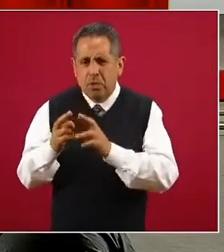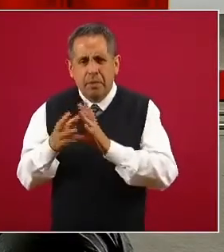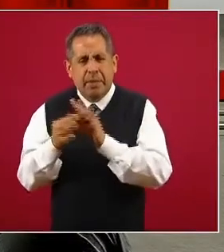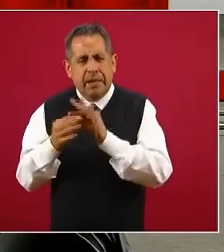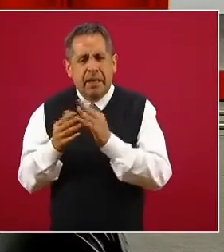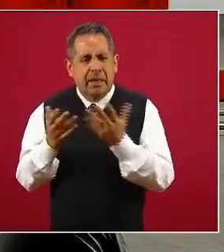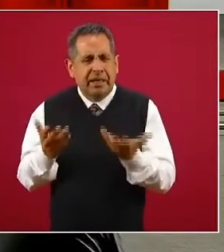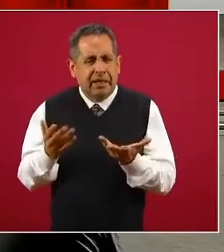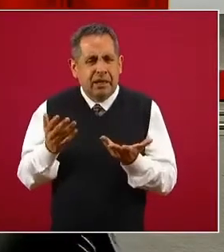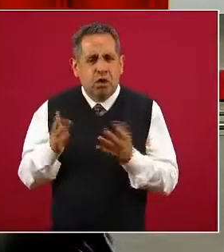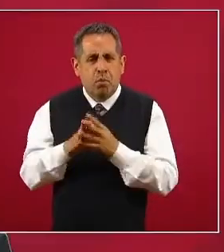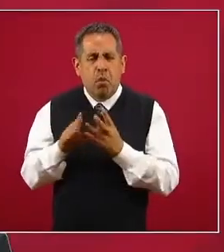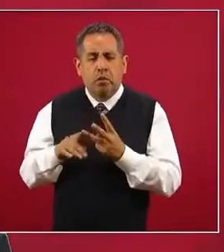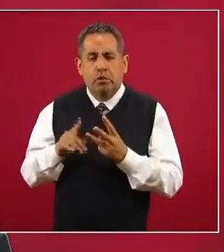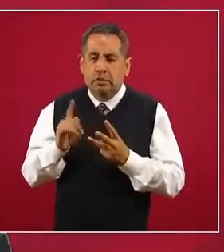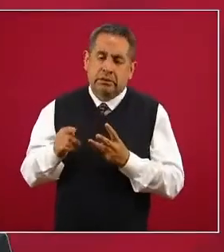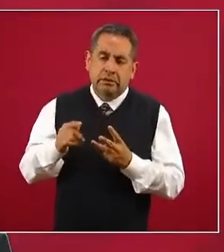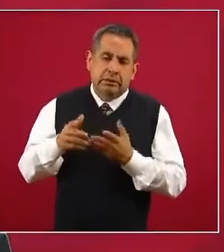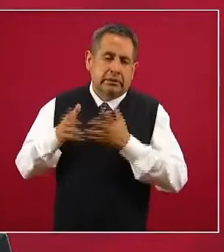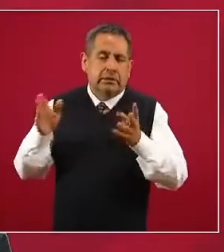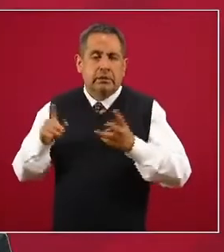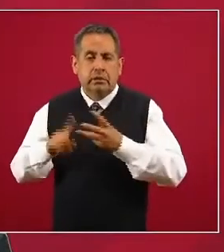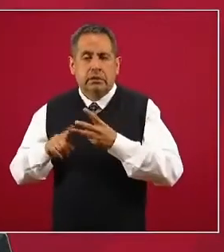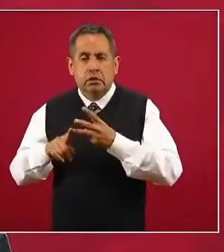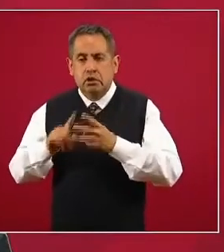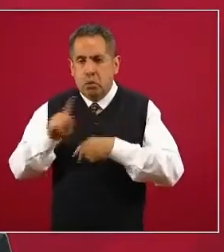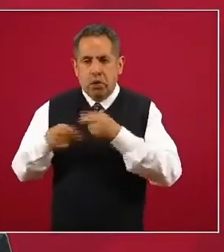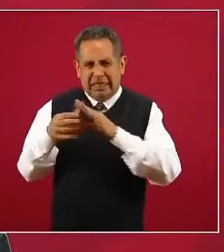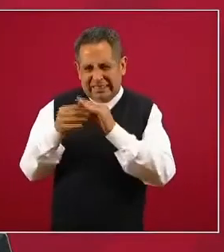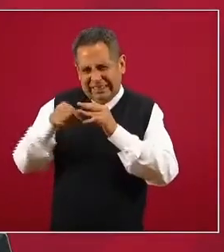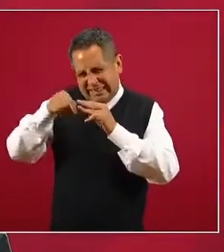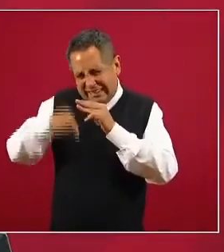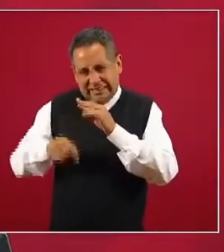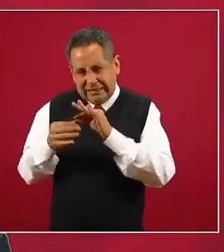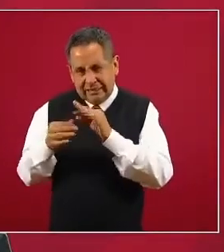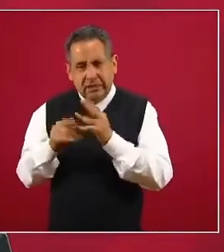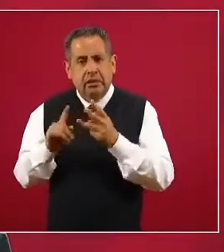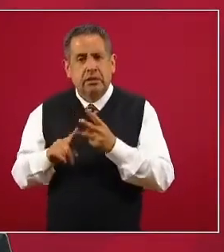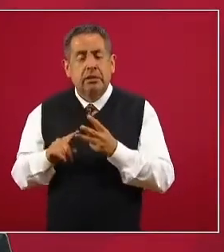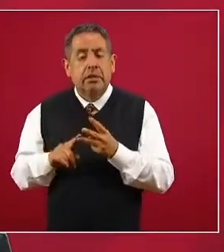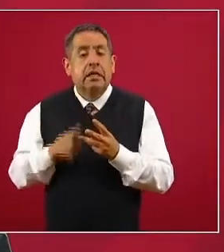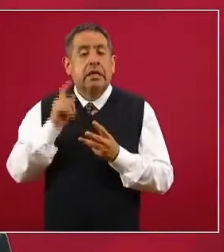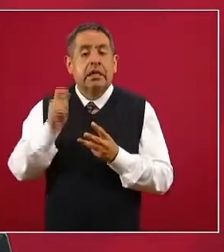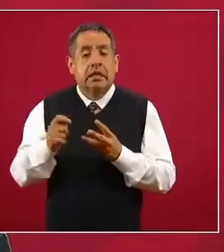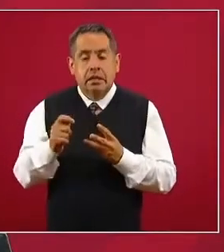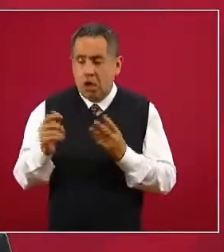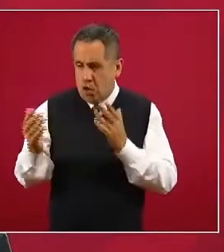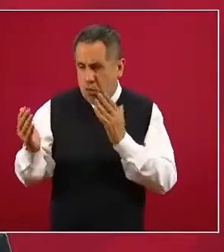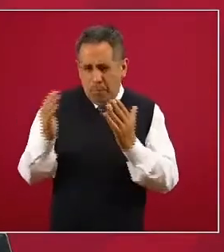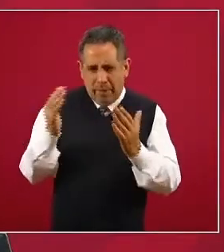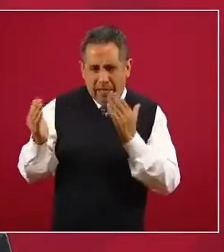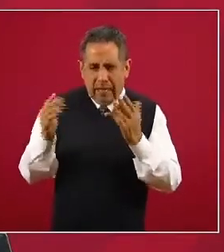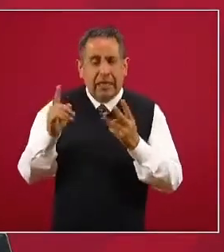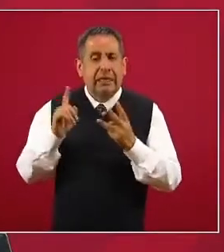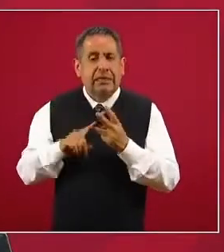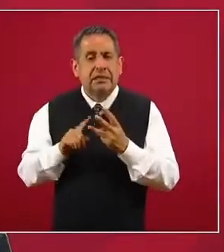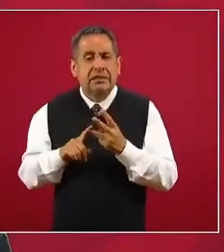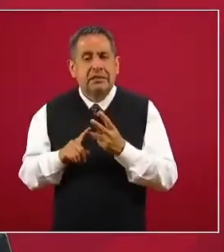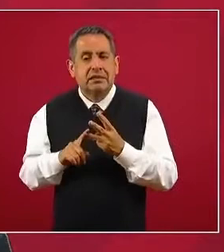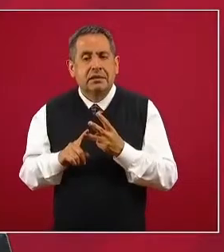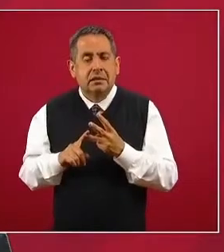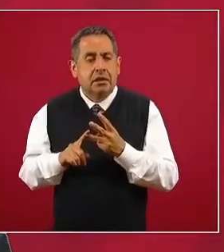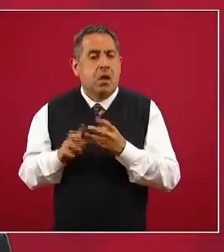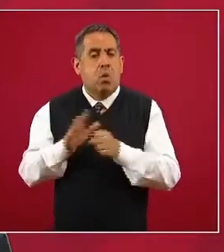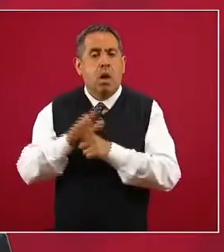ensayo clínico? Esta es una consideración general, desde luego no entraré en detalles metodológicos, pero lo que se compara es